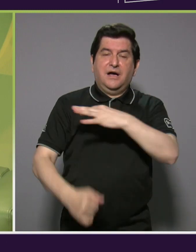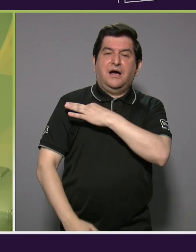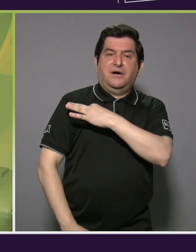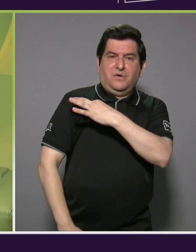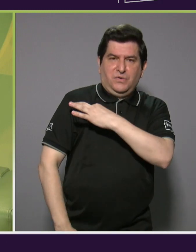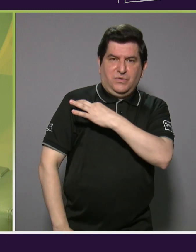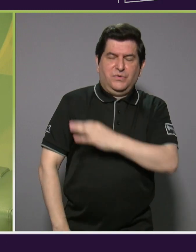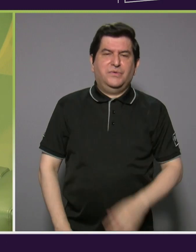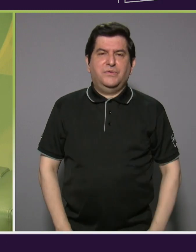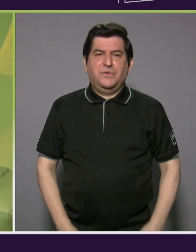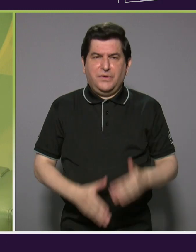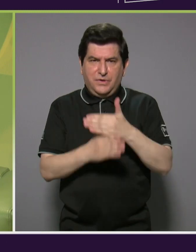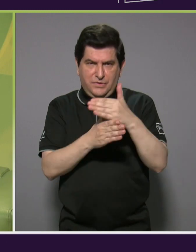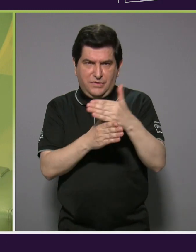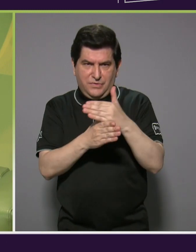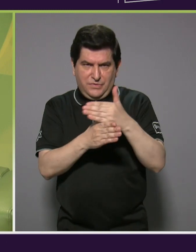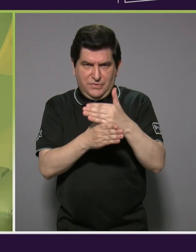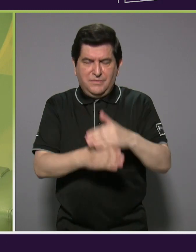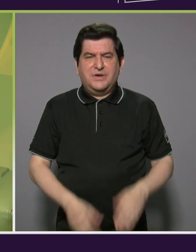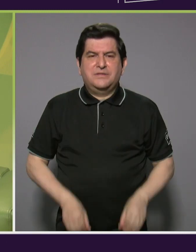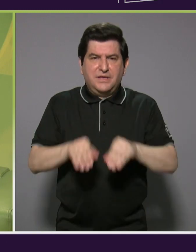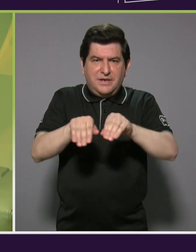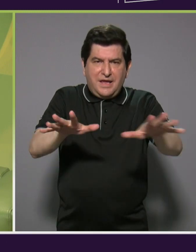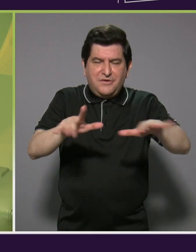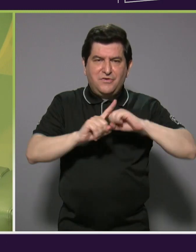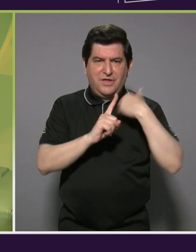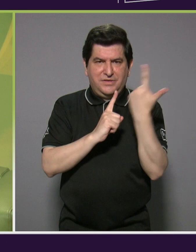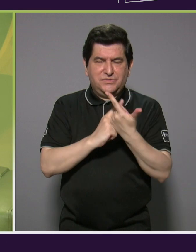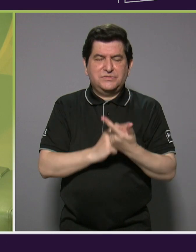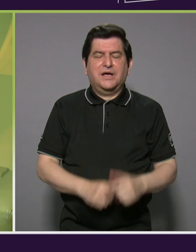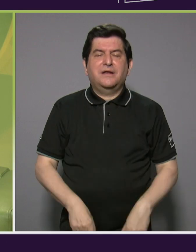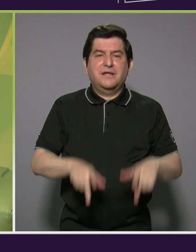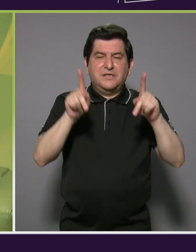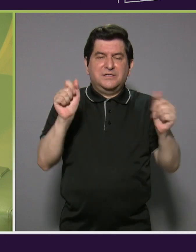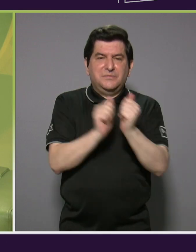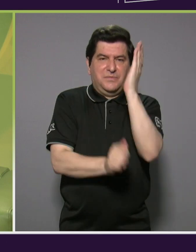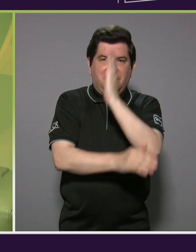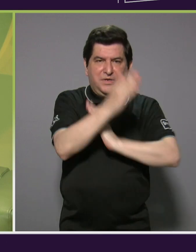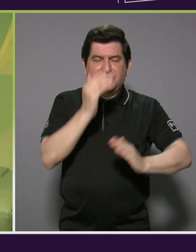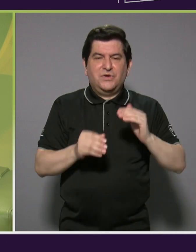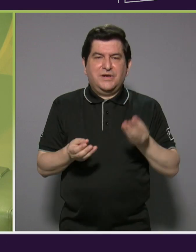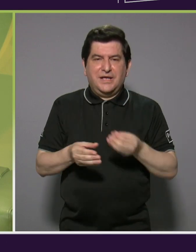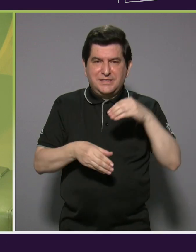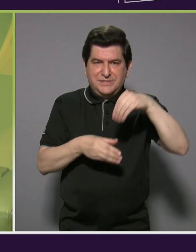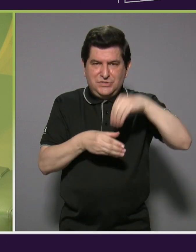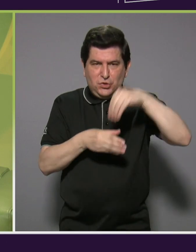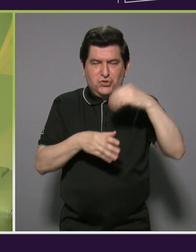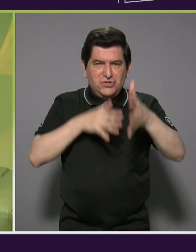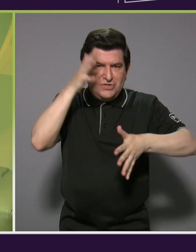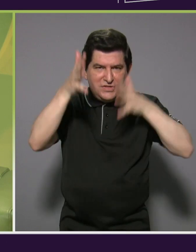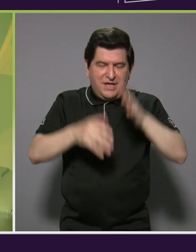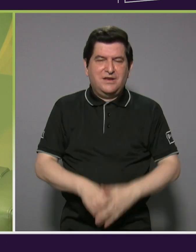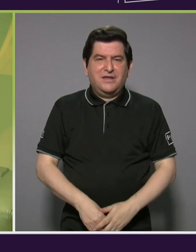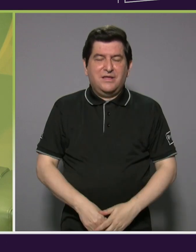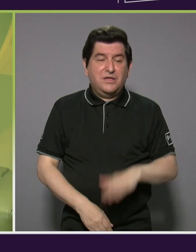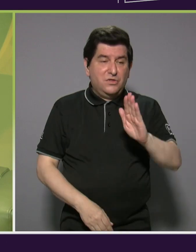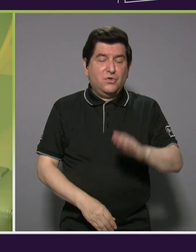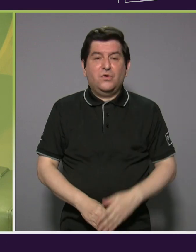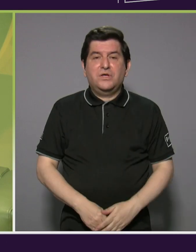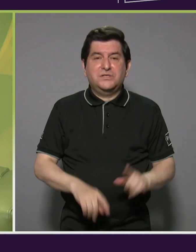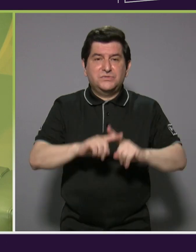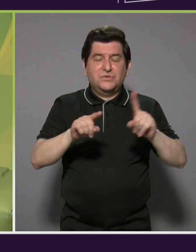a compartir en las redes sociales con personas con discapacidad creadoras de contenido y a seguir sus cuentas